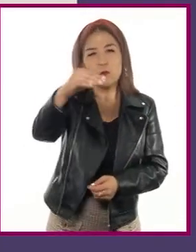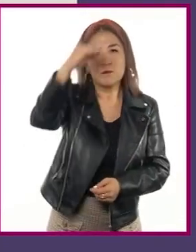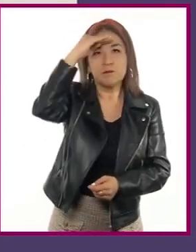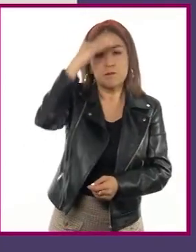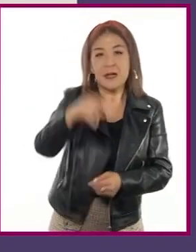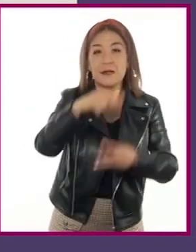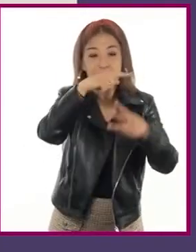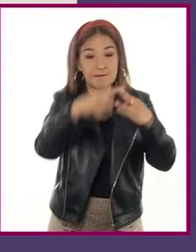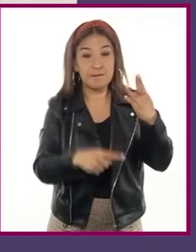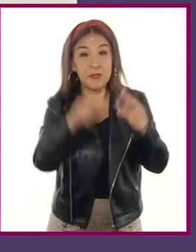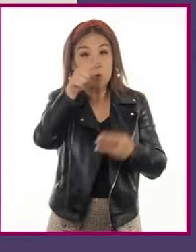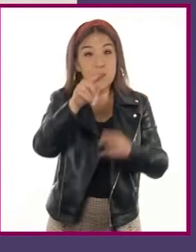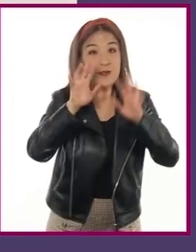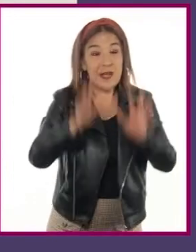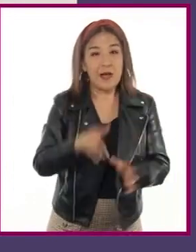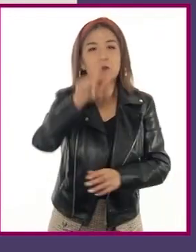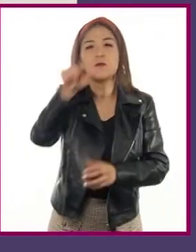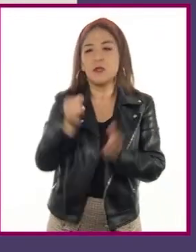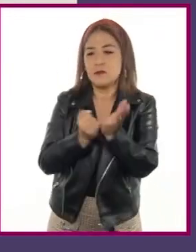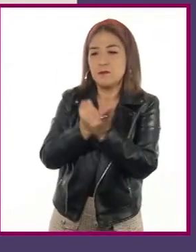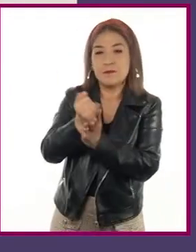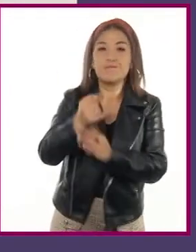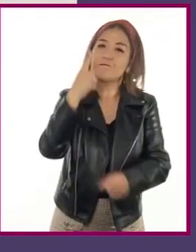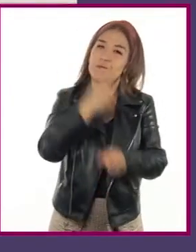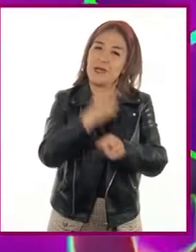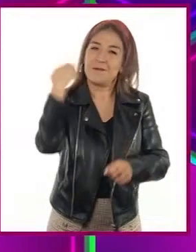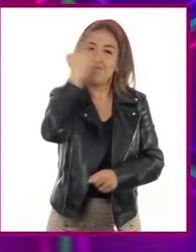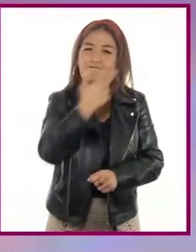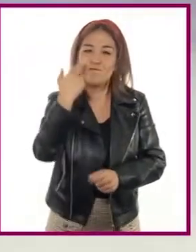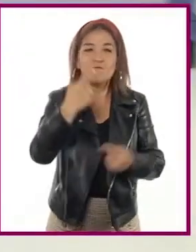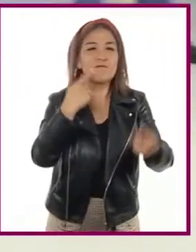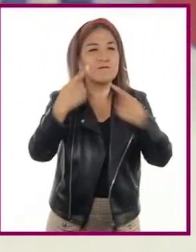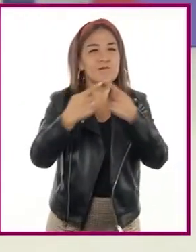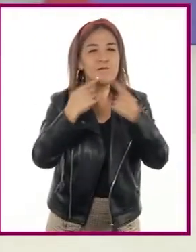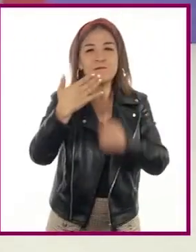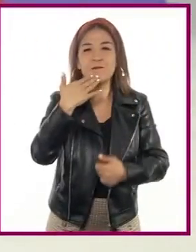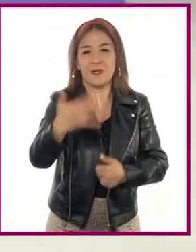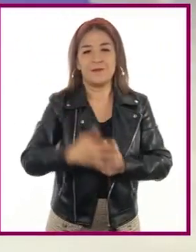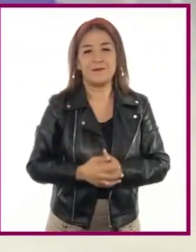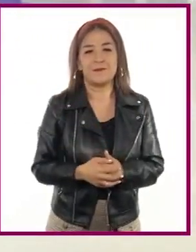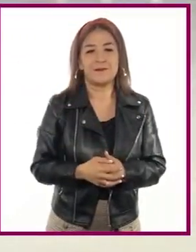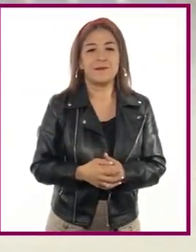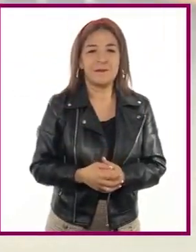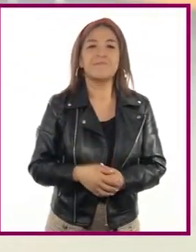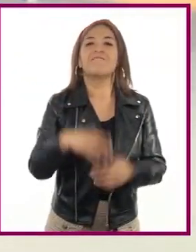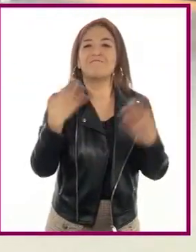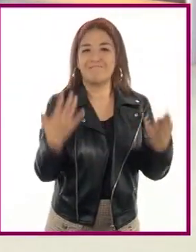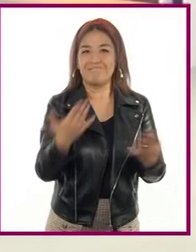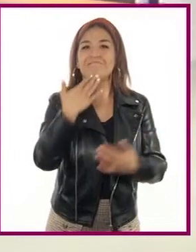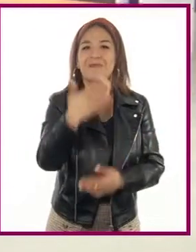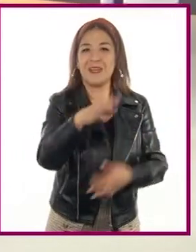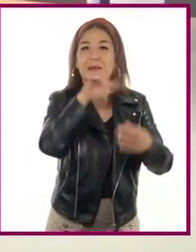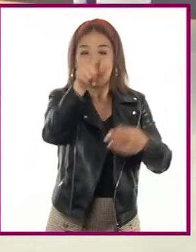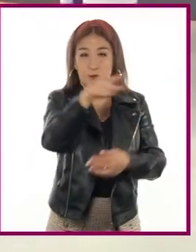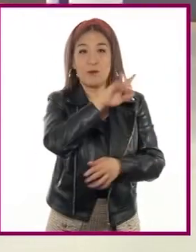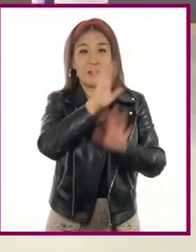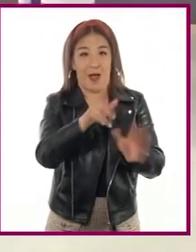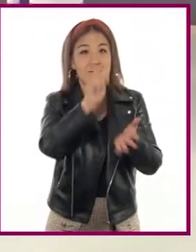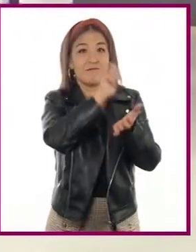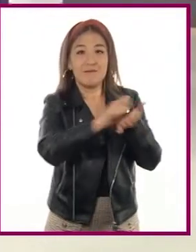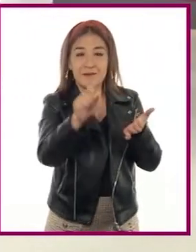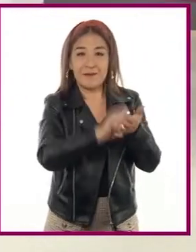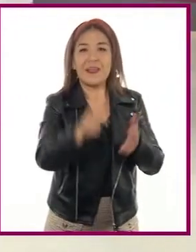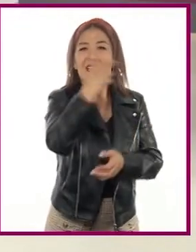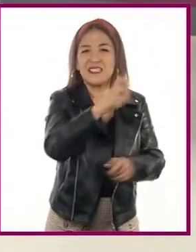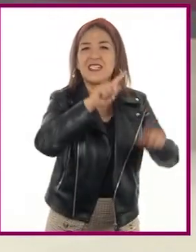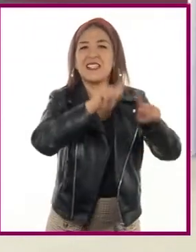decisiones es necesario llegar al análisis crítico. Muy bien. ¿Tomaron nota de las